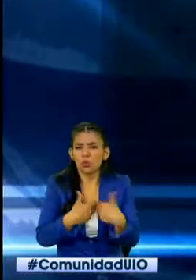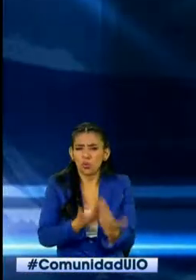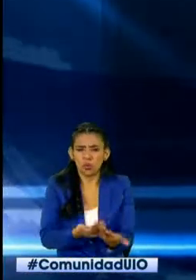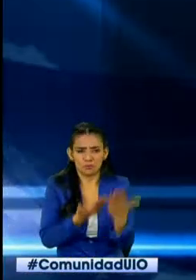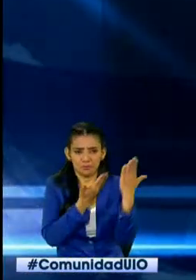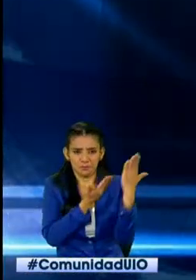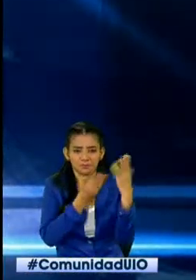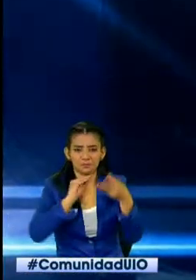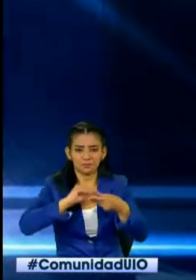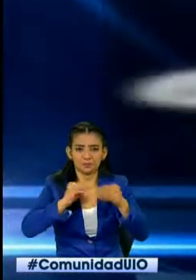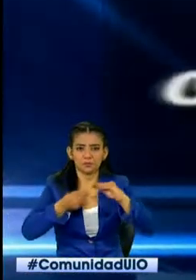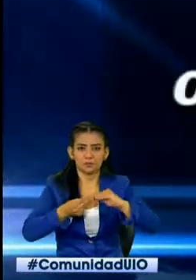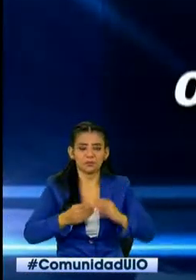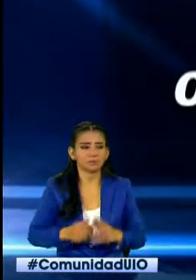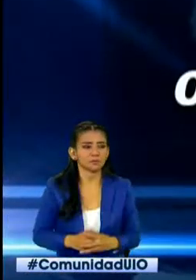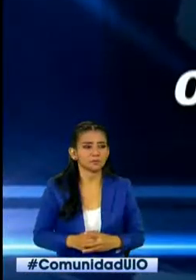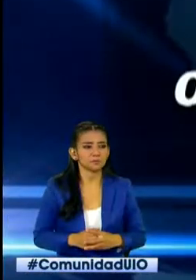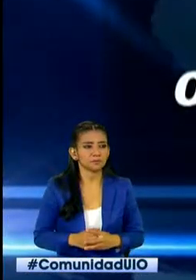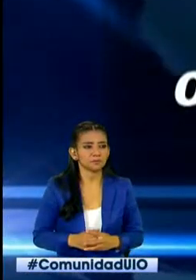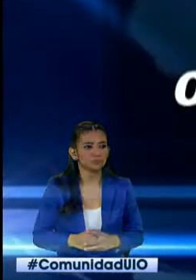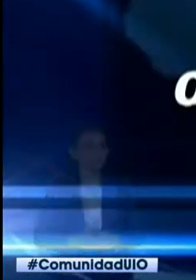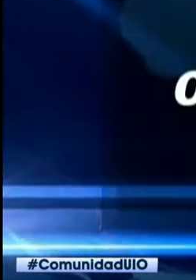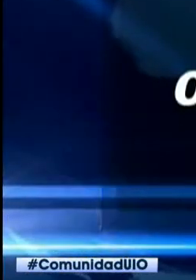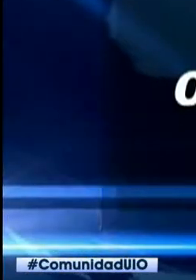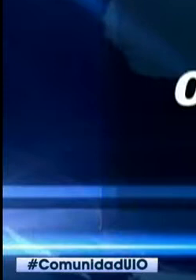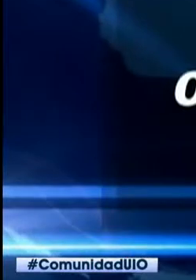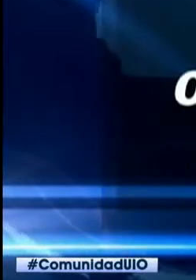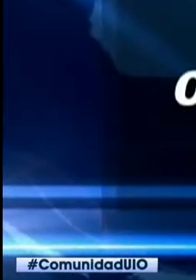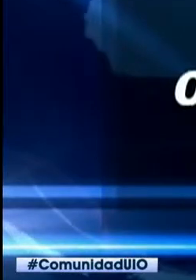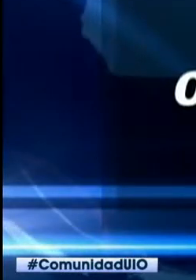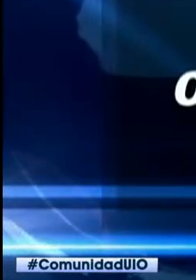en comunicarse con el número